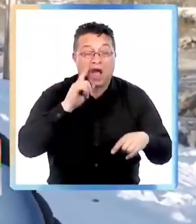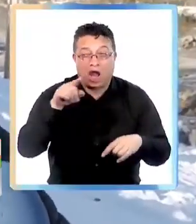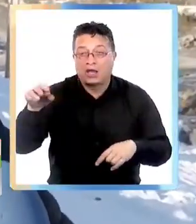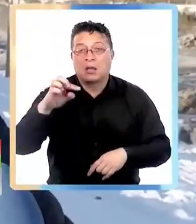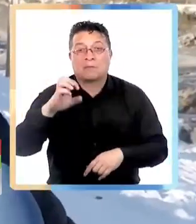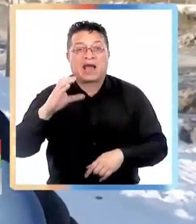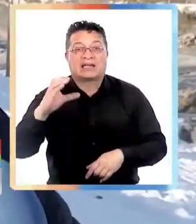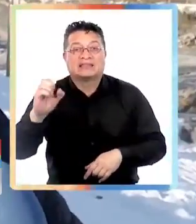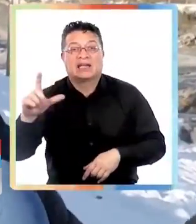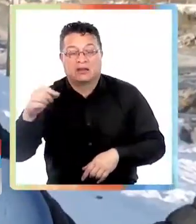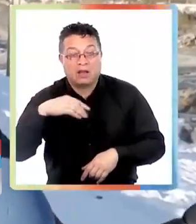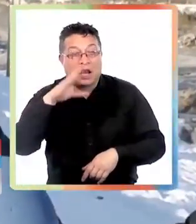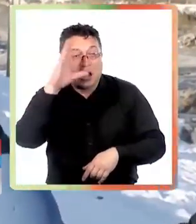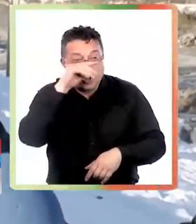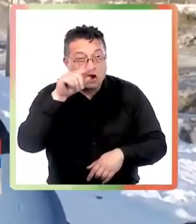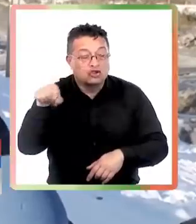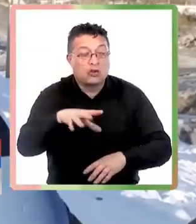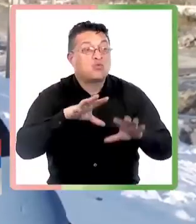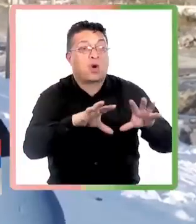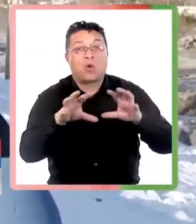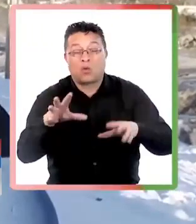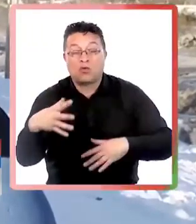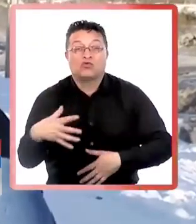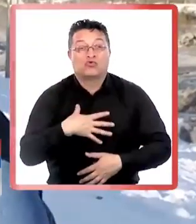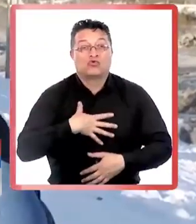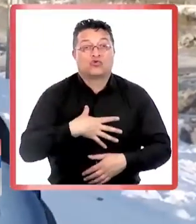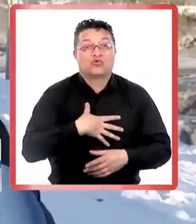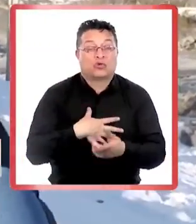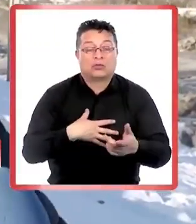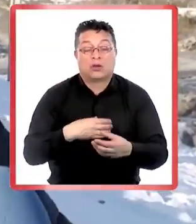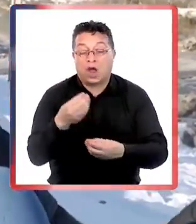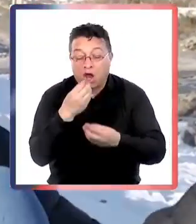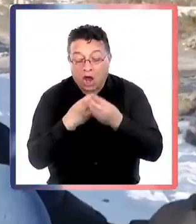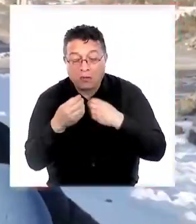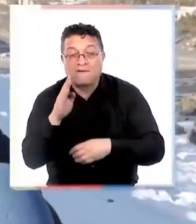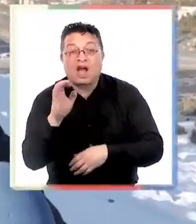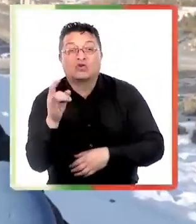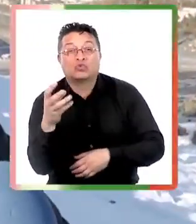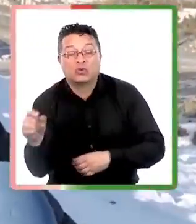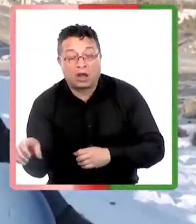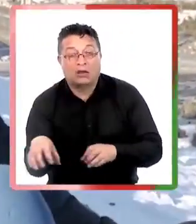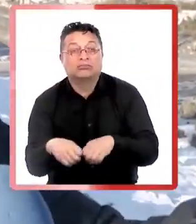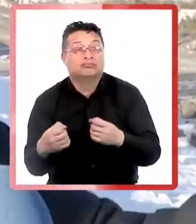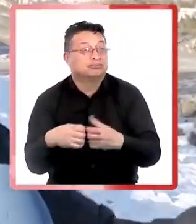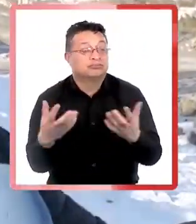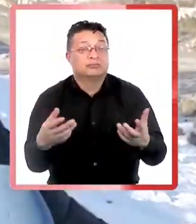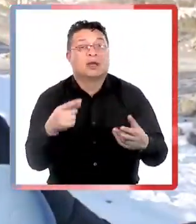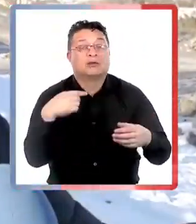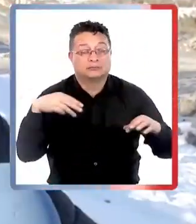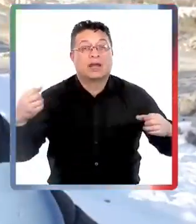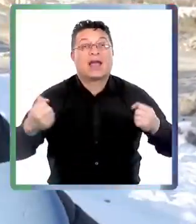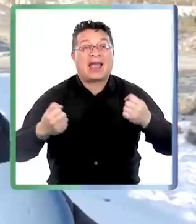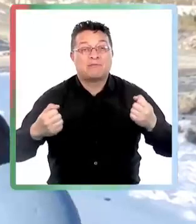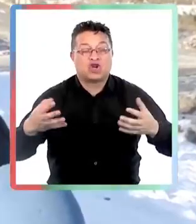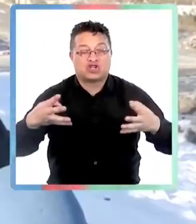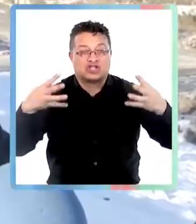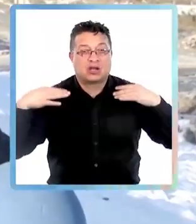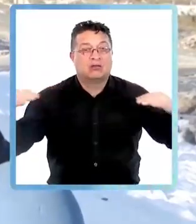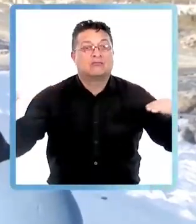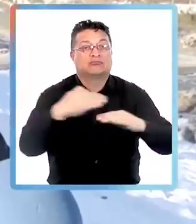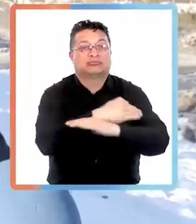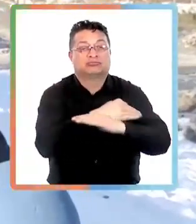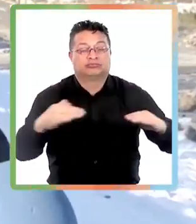sueltos de las parcelas que atacan a la gente en la noche, ladran o asustan al menos, se comen la basura. Tenemos el problema del paso de camiones,